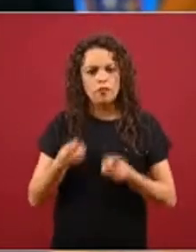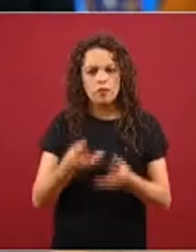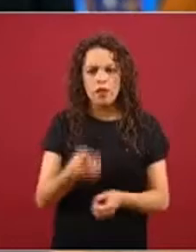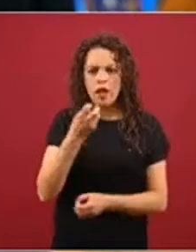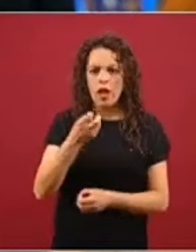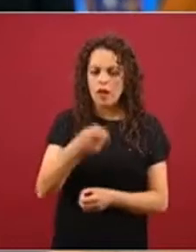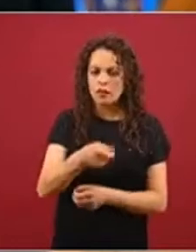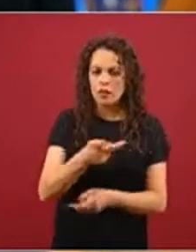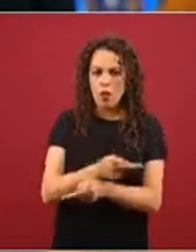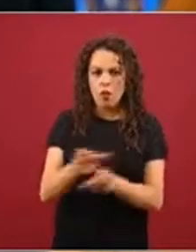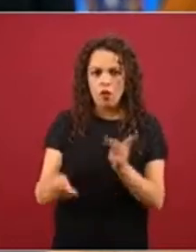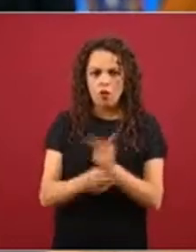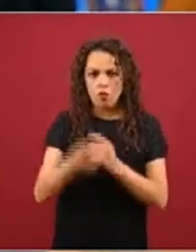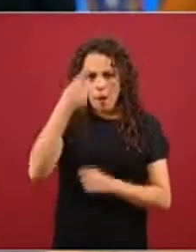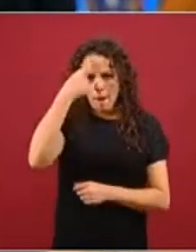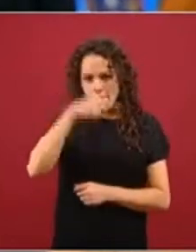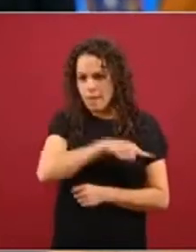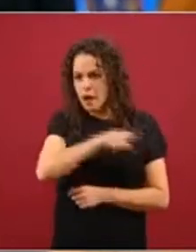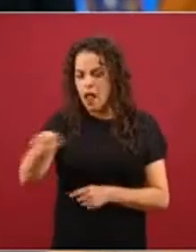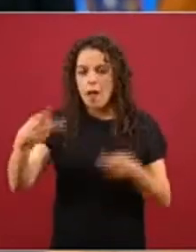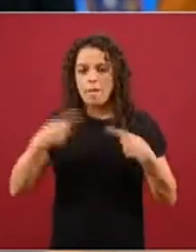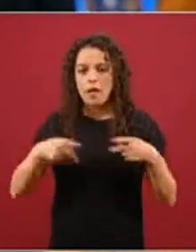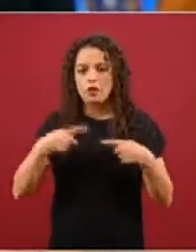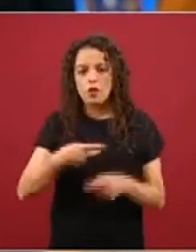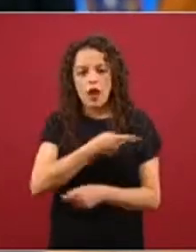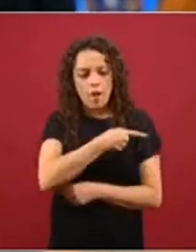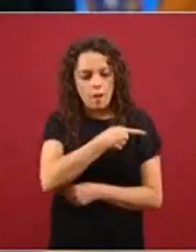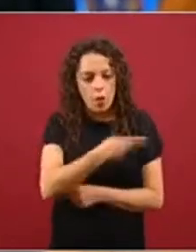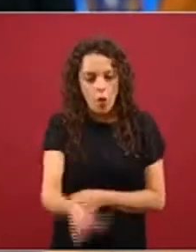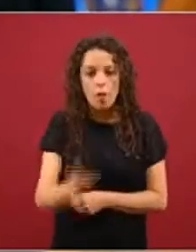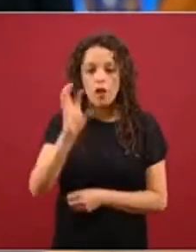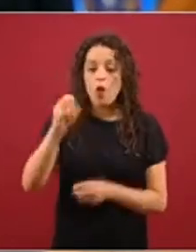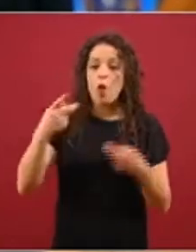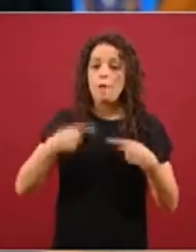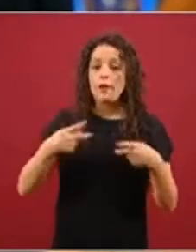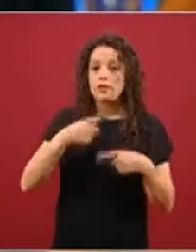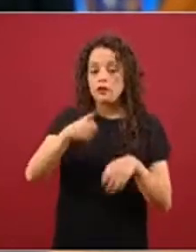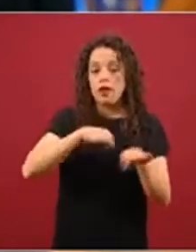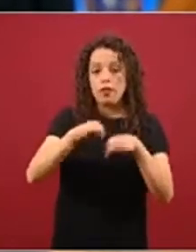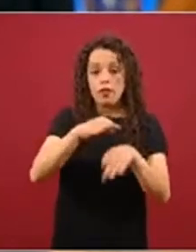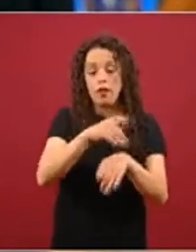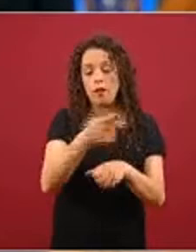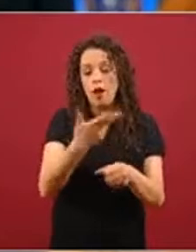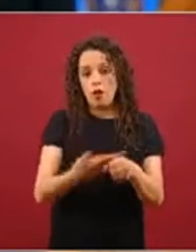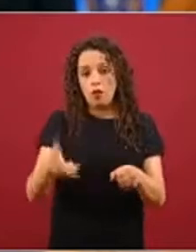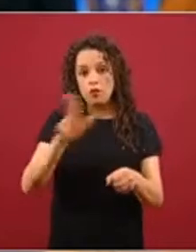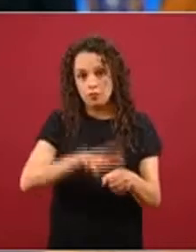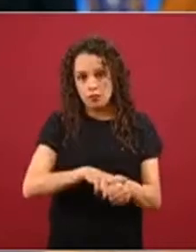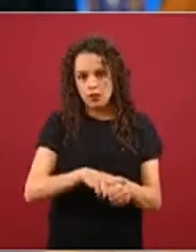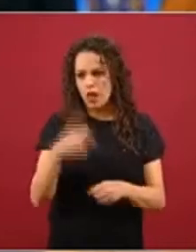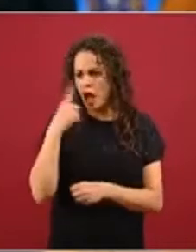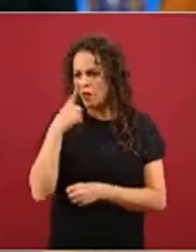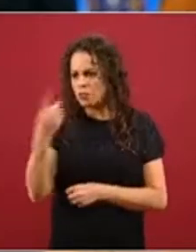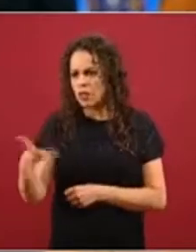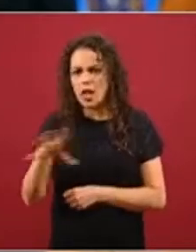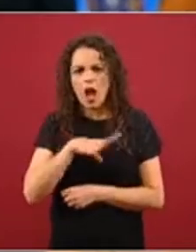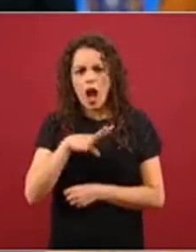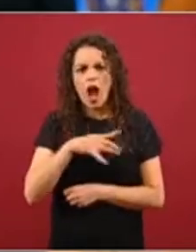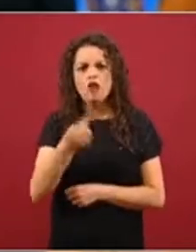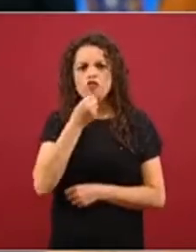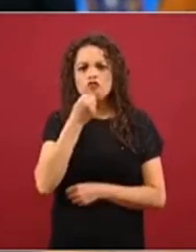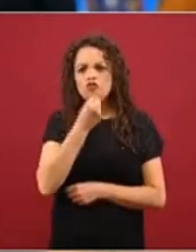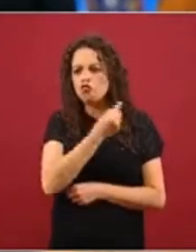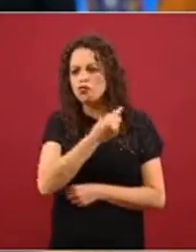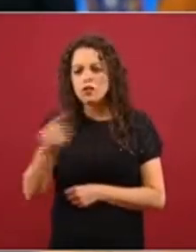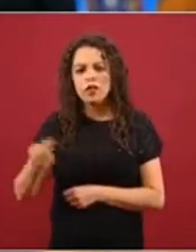la población vulnerable, a la población, al personal médico, incluso a niños. Vemos niños fotografiados con sus sabritas y con